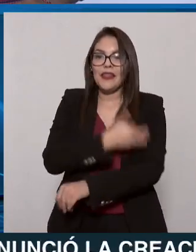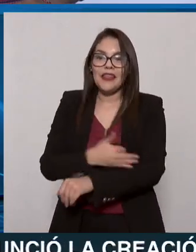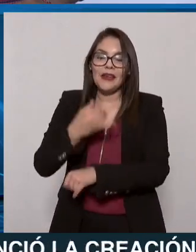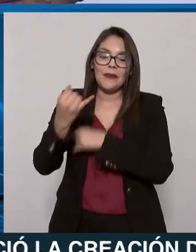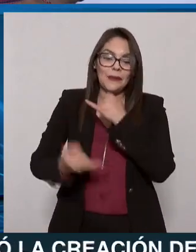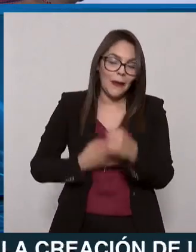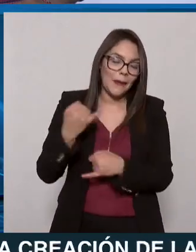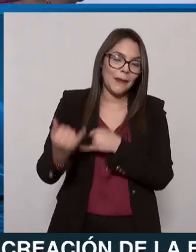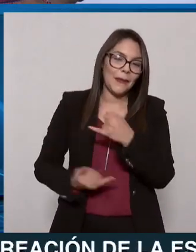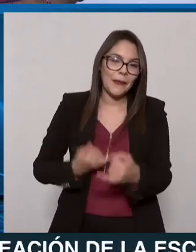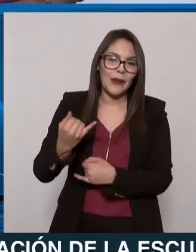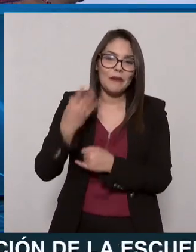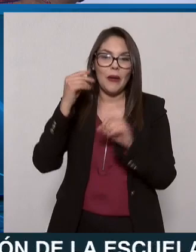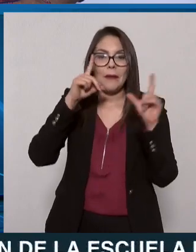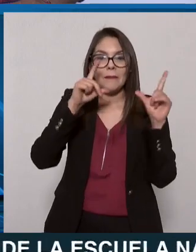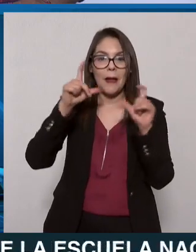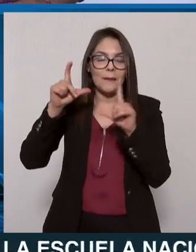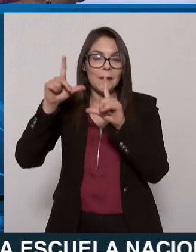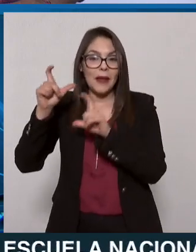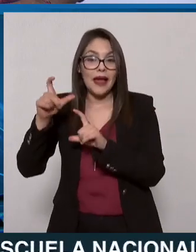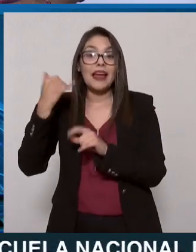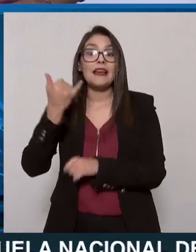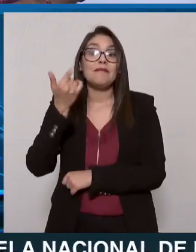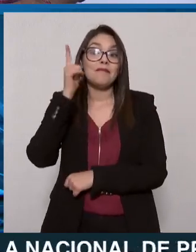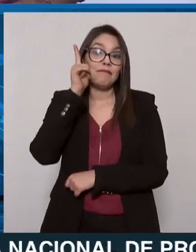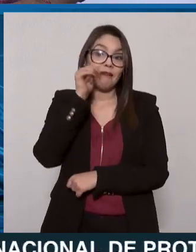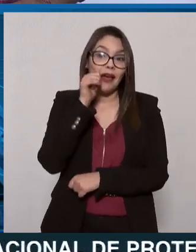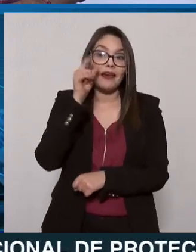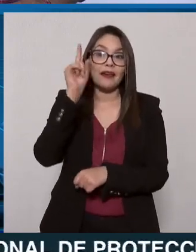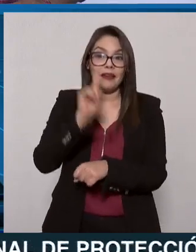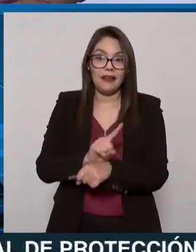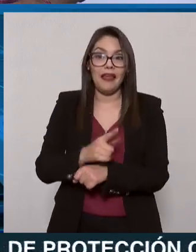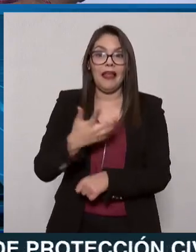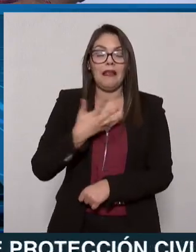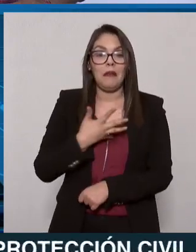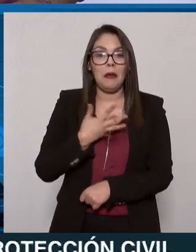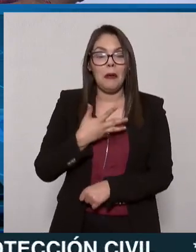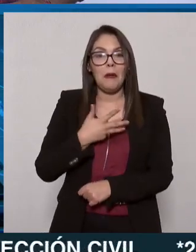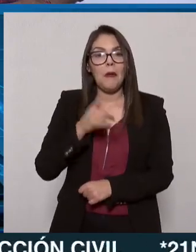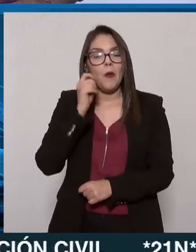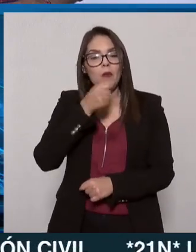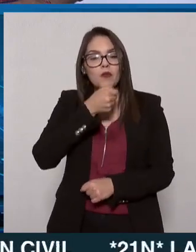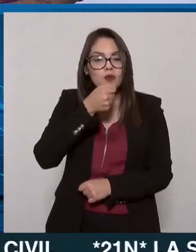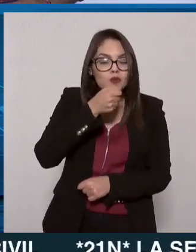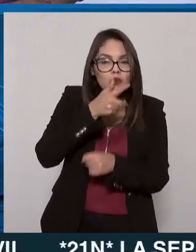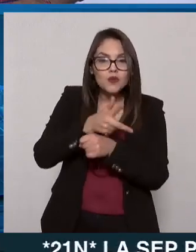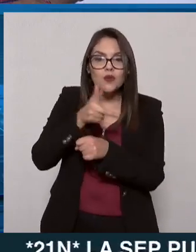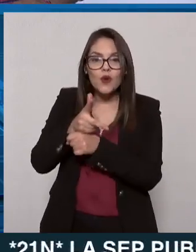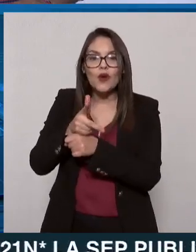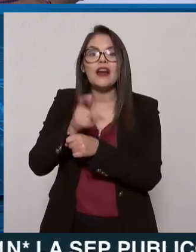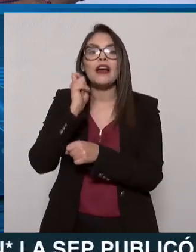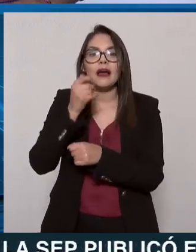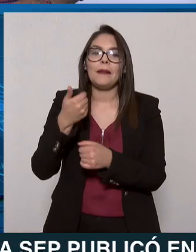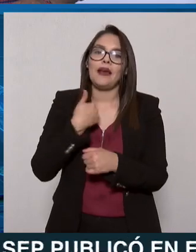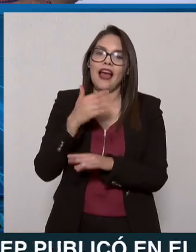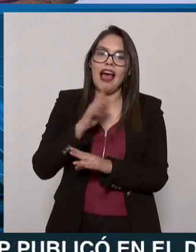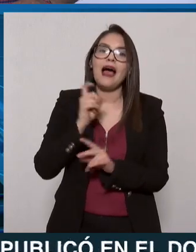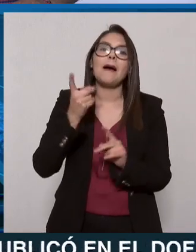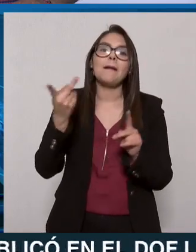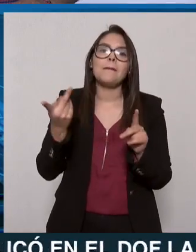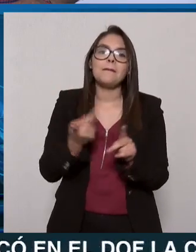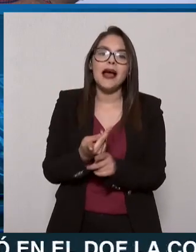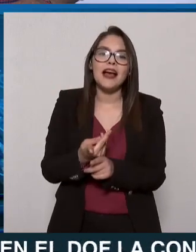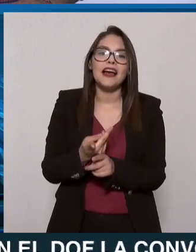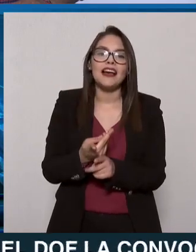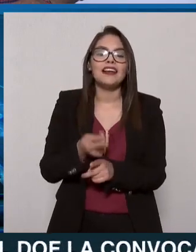fútbol, muchas fotografías le han pedido, y mañana tendremos una conferencia de prensa con Ronaldinho y nos van a soltar a Ronaldinho en mano